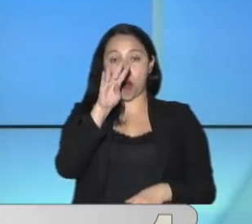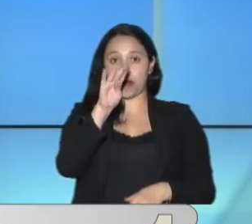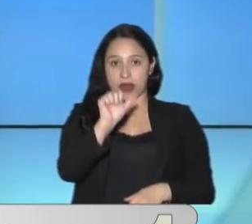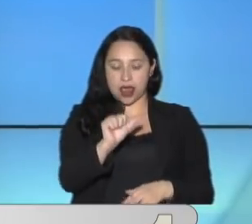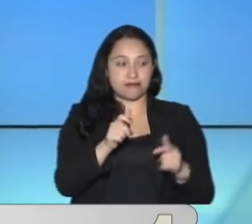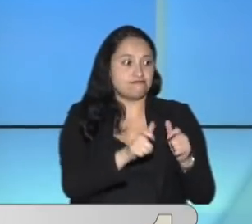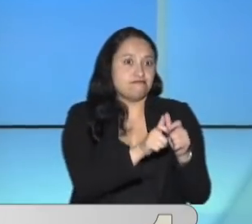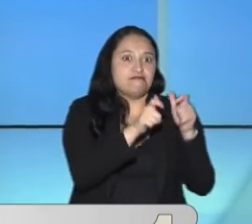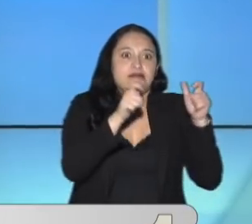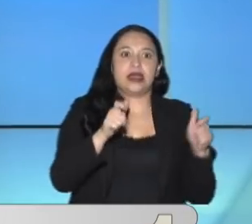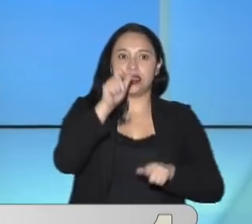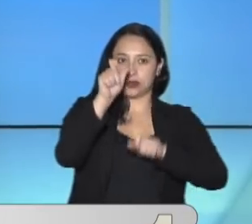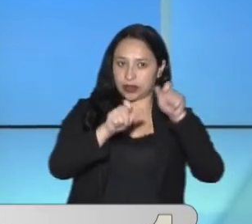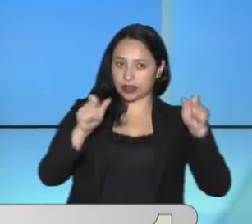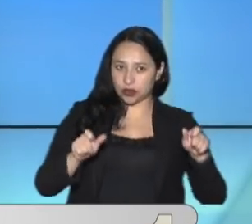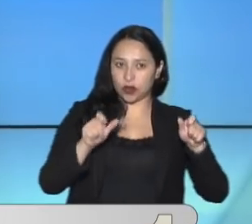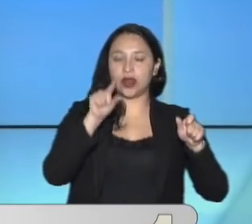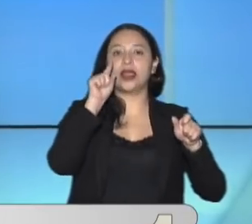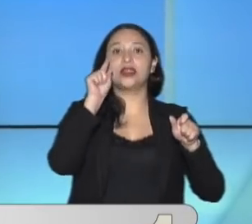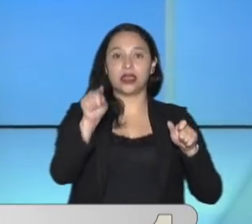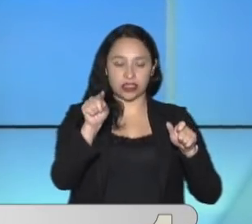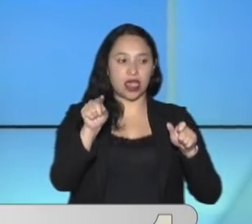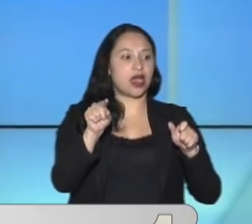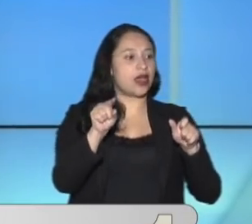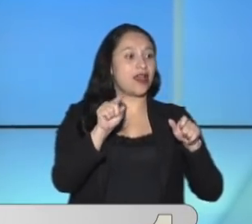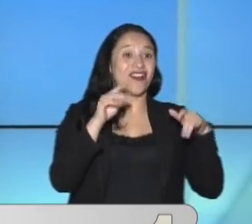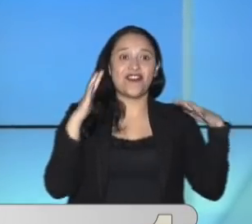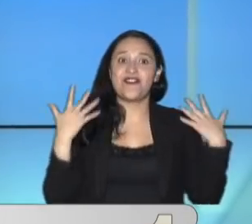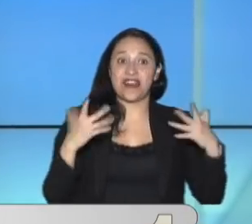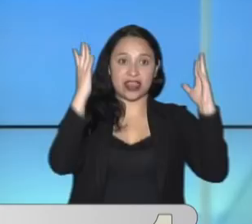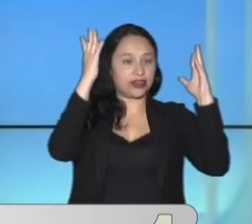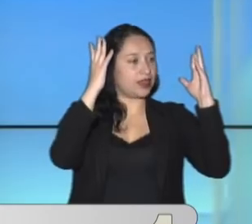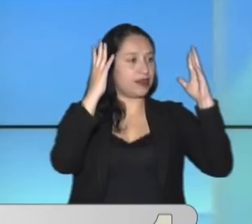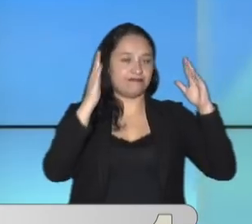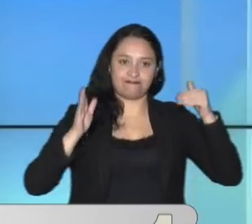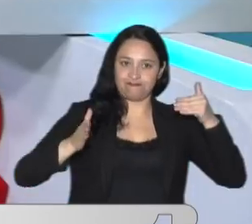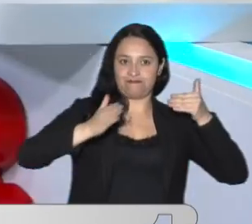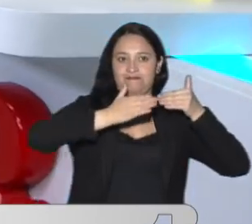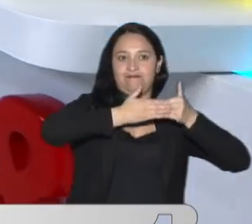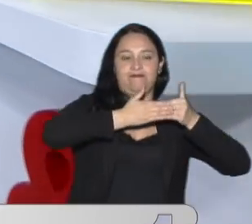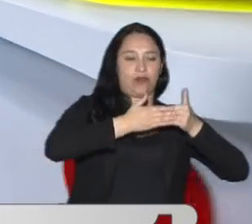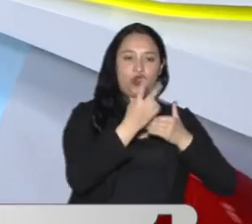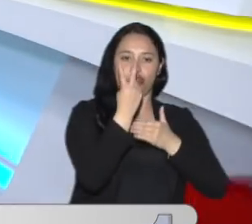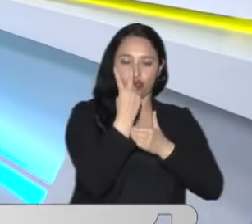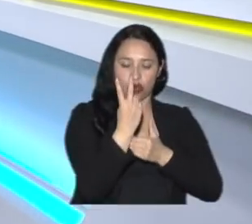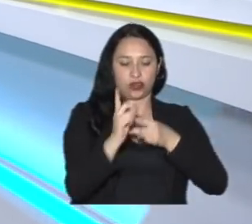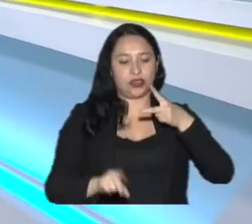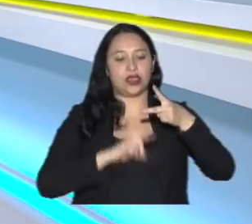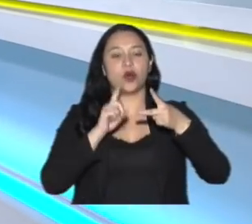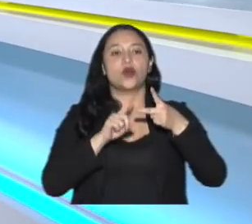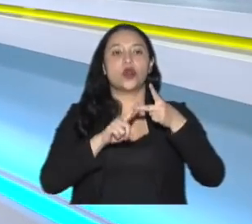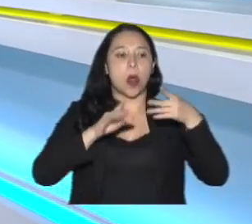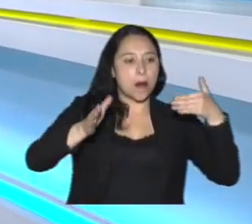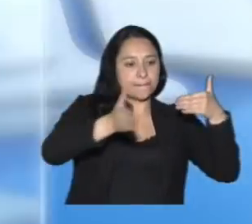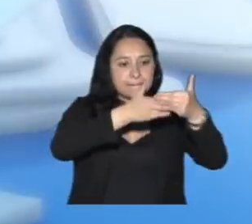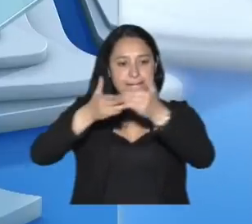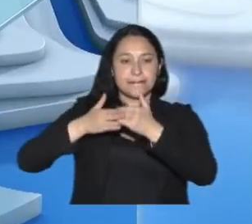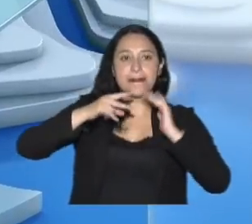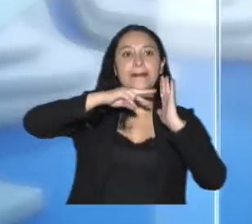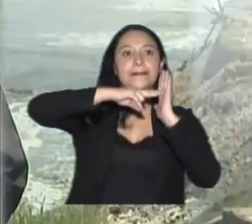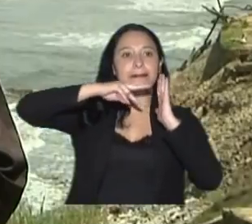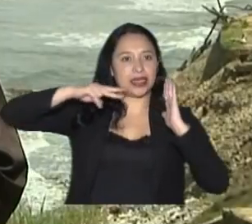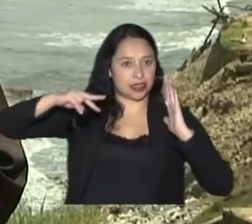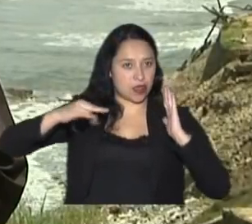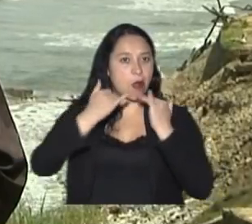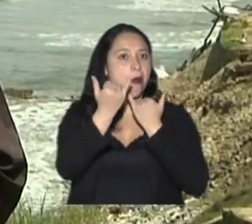evitar sobrecupo en balnearios, cerraron parcialmente 3 playas al llenarse el aforo. Jorge Castro con el reporte. Jorge, buenos días.